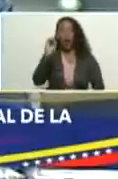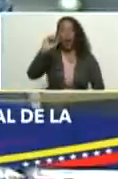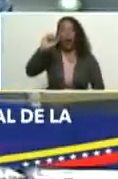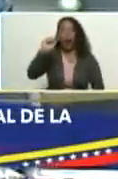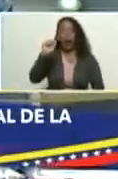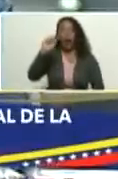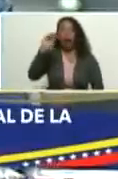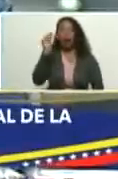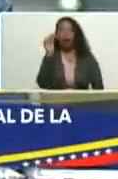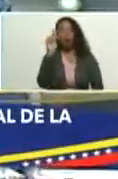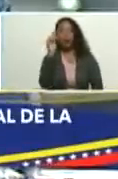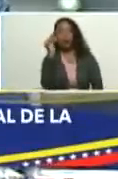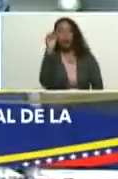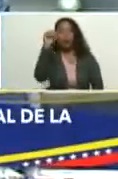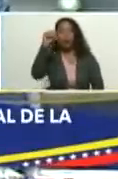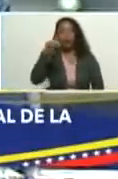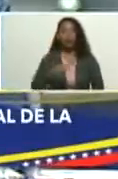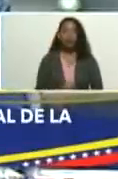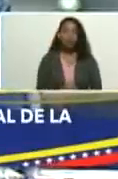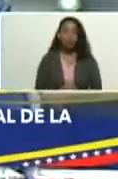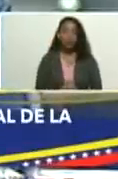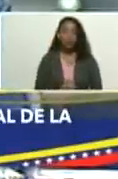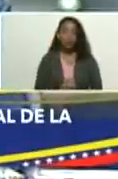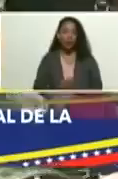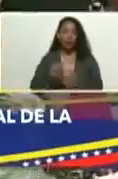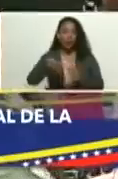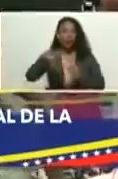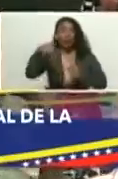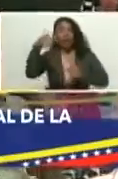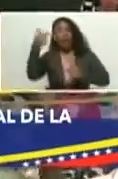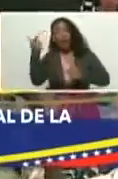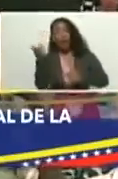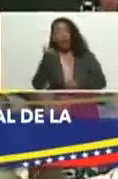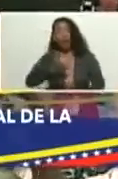A Ana González, alcaldesa de Naguanagua.